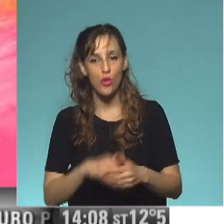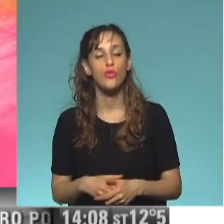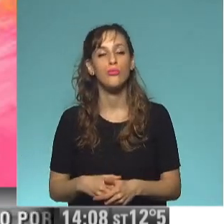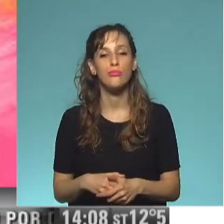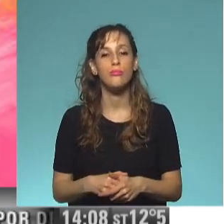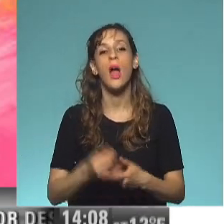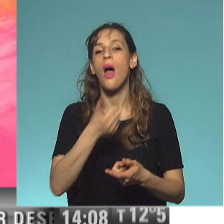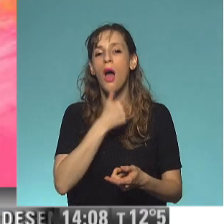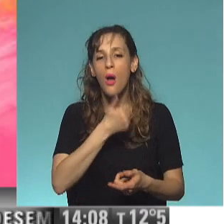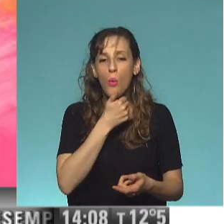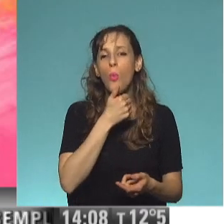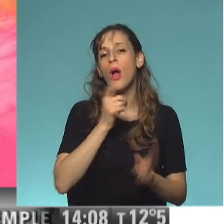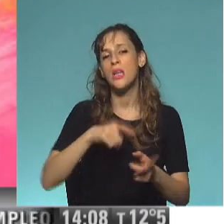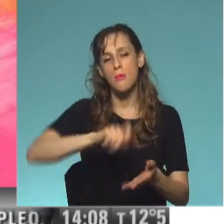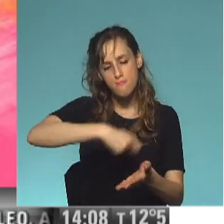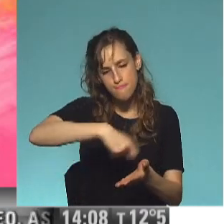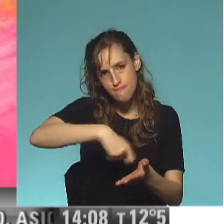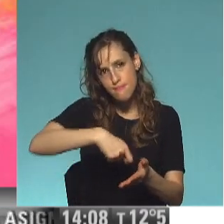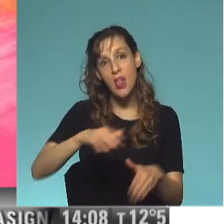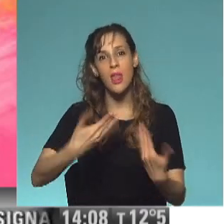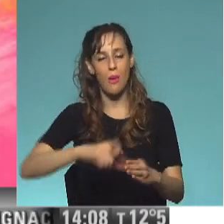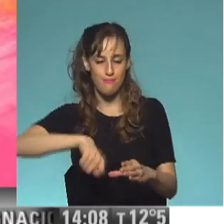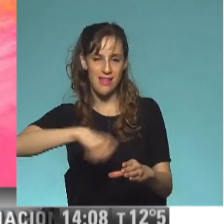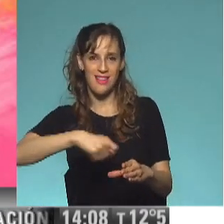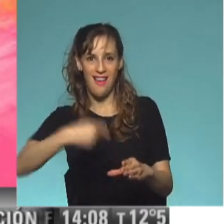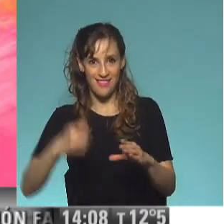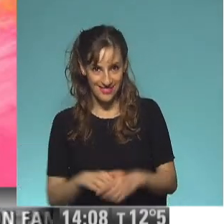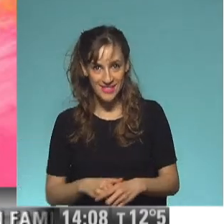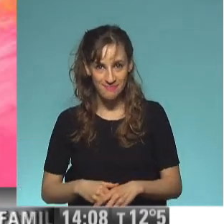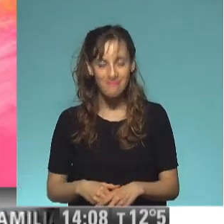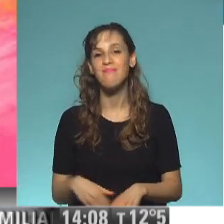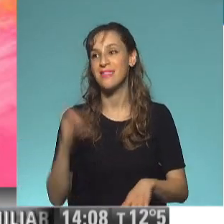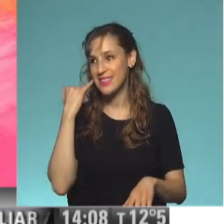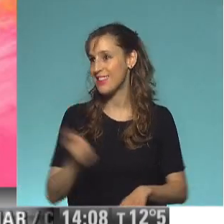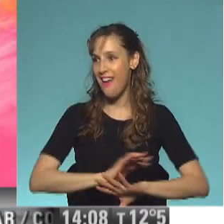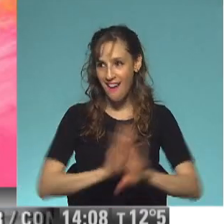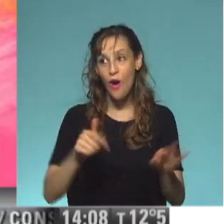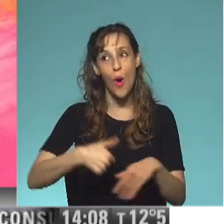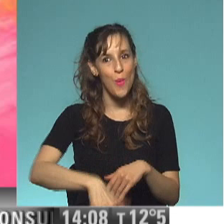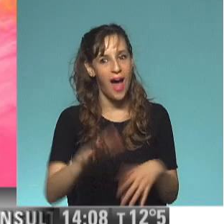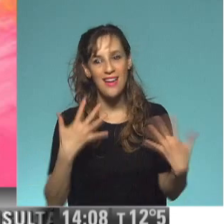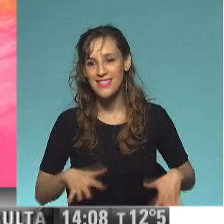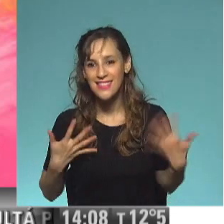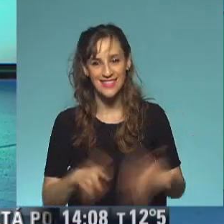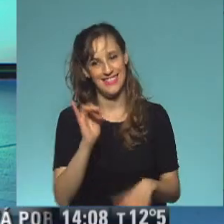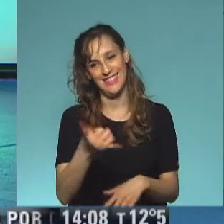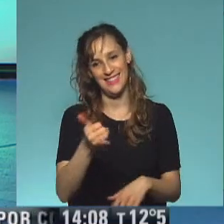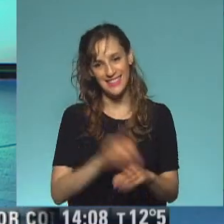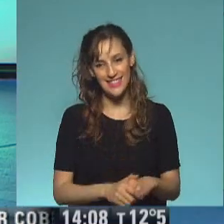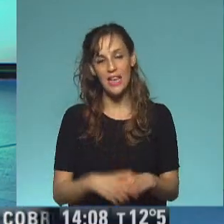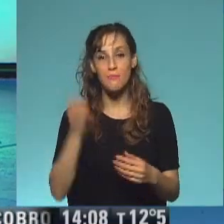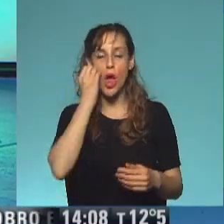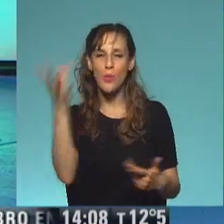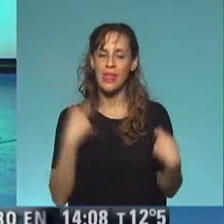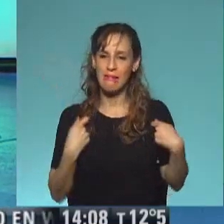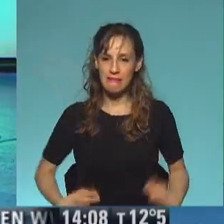Y tarritos o bandejitas para mezclar esas pinturas. ¡Qué lindo! ¡Enchastre! ¡Enchastre artístico! Ay, me olvidé el